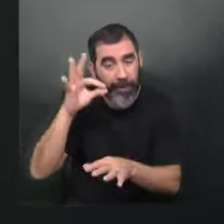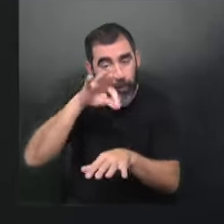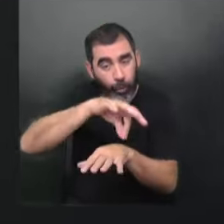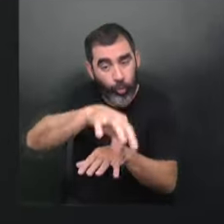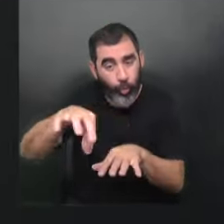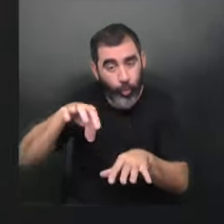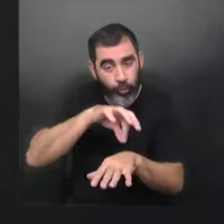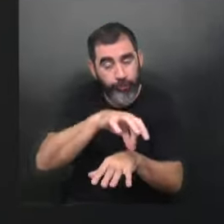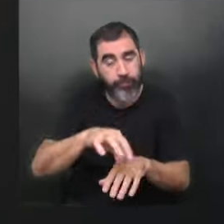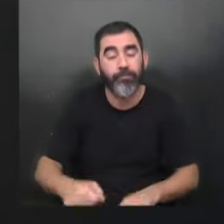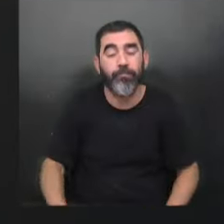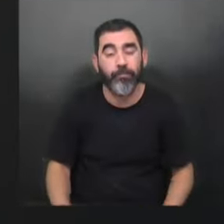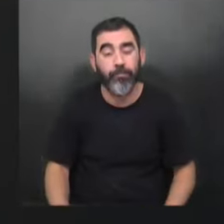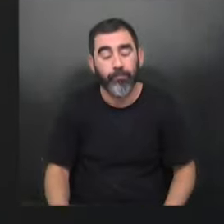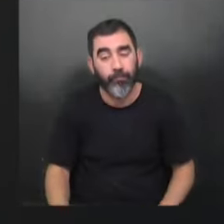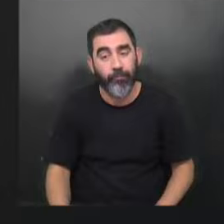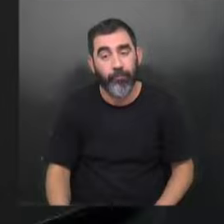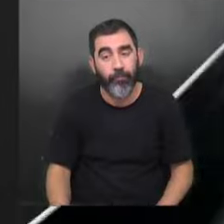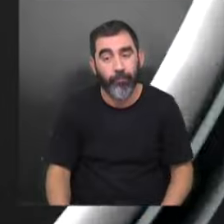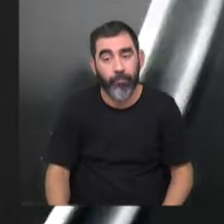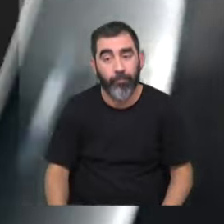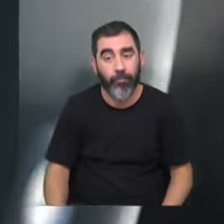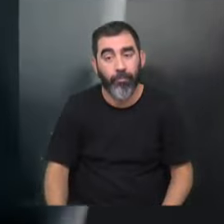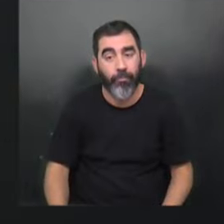unidades foliculares en los sectores que queremos tratar.